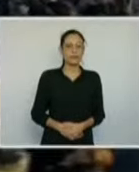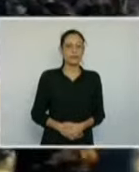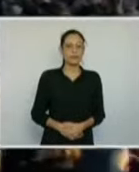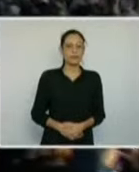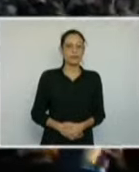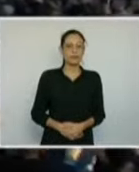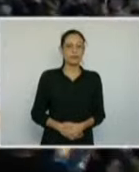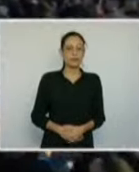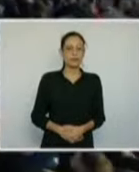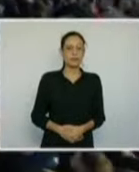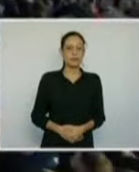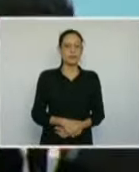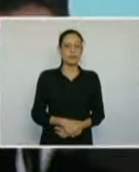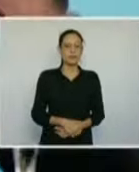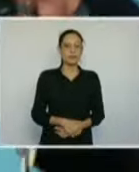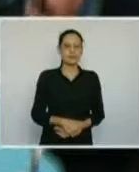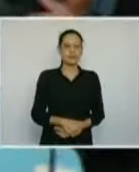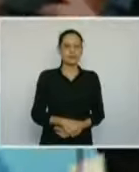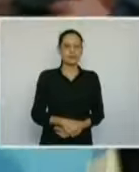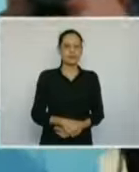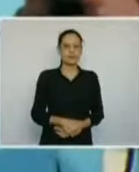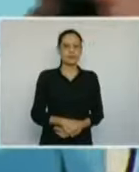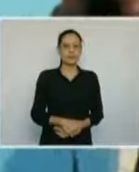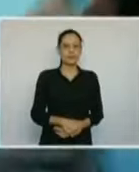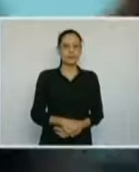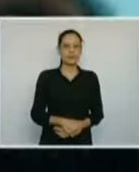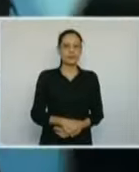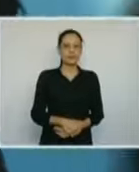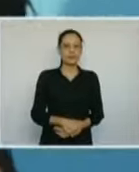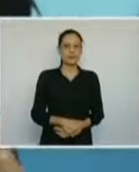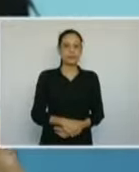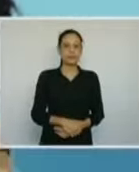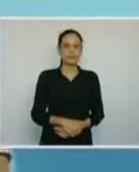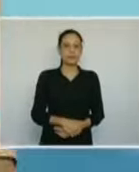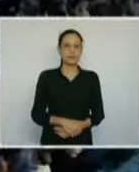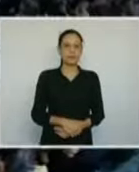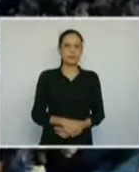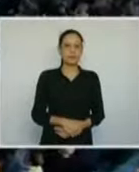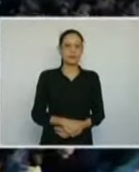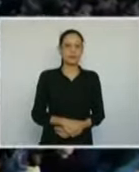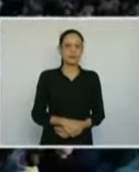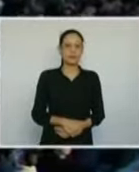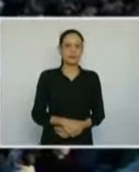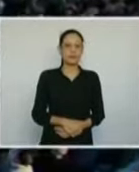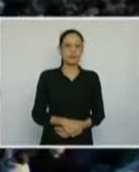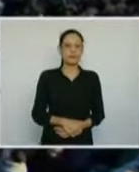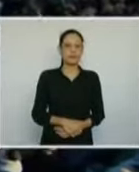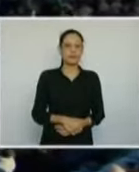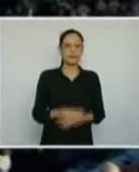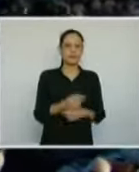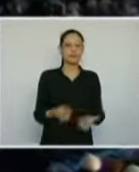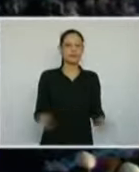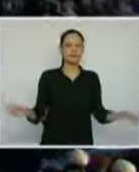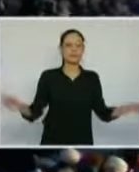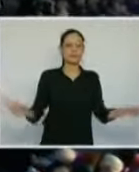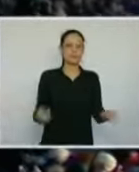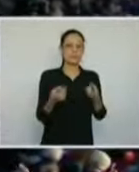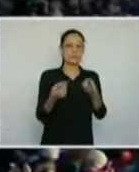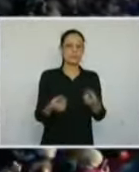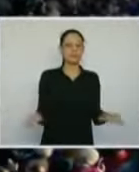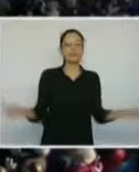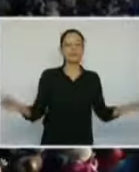a la Argentina, lo que se la pasaron emitiendo para poder cubrir todo el clientelismo berreta que hicieron. Un país